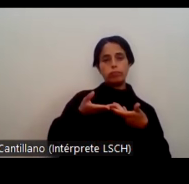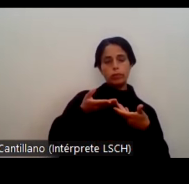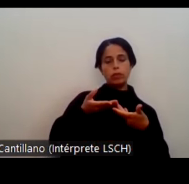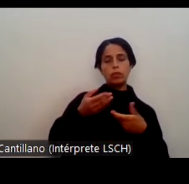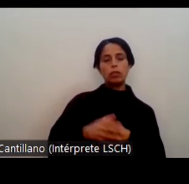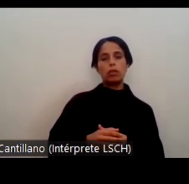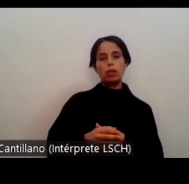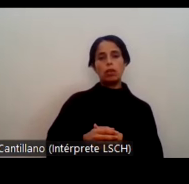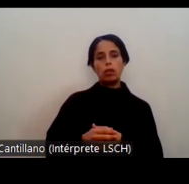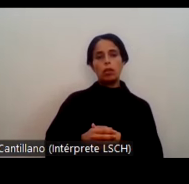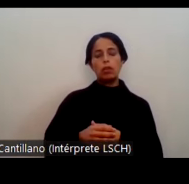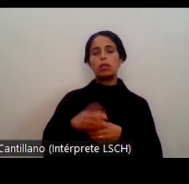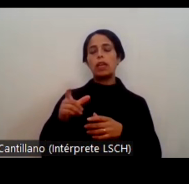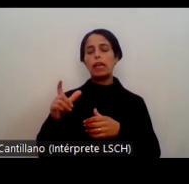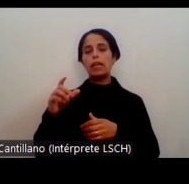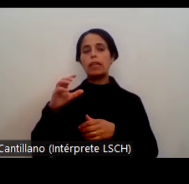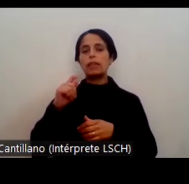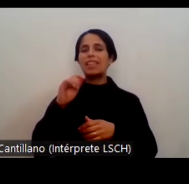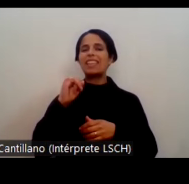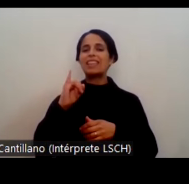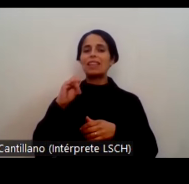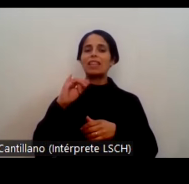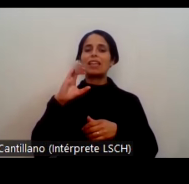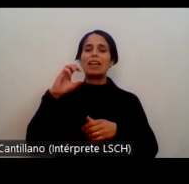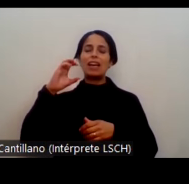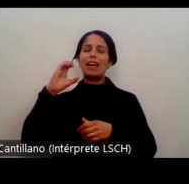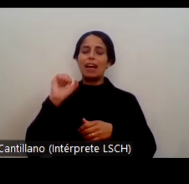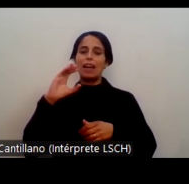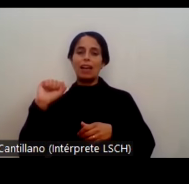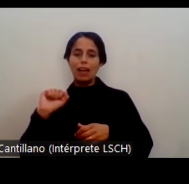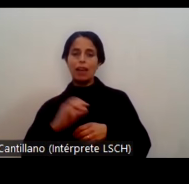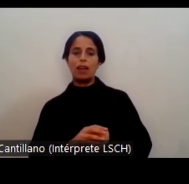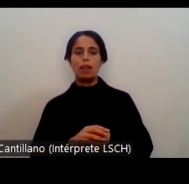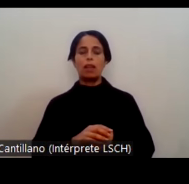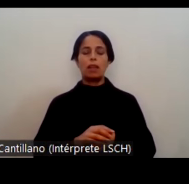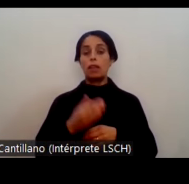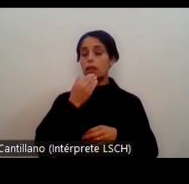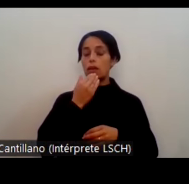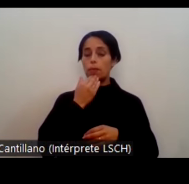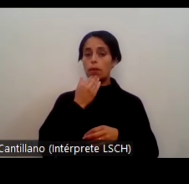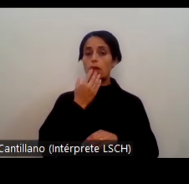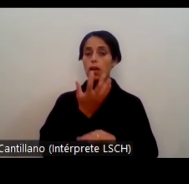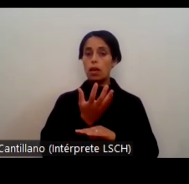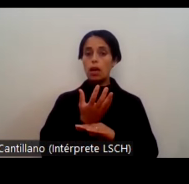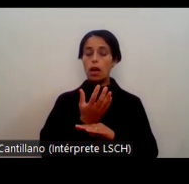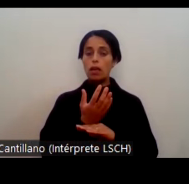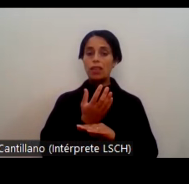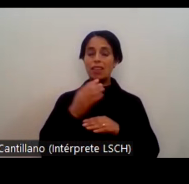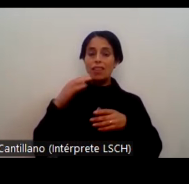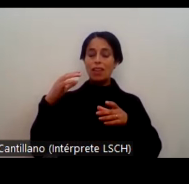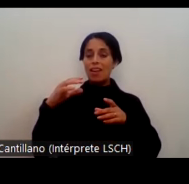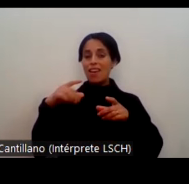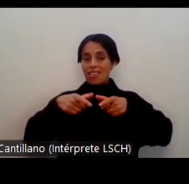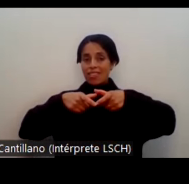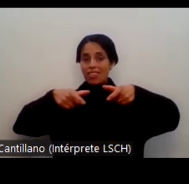área Circuntiticaca, probablemente de Tiahuanaco. También tenemos tabletas de muy